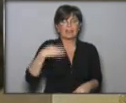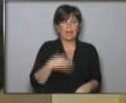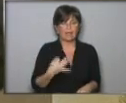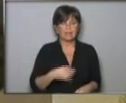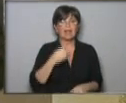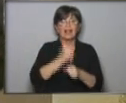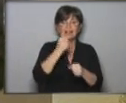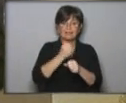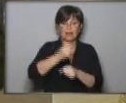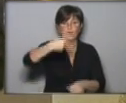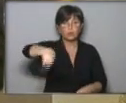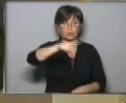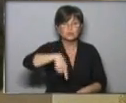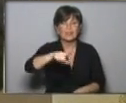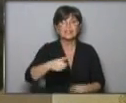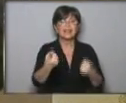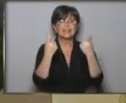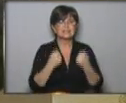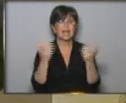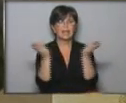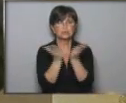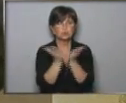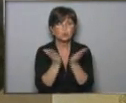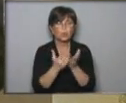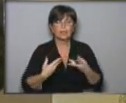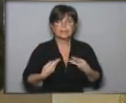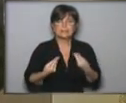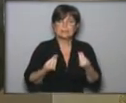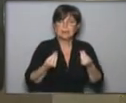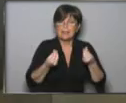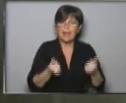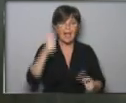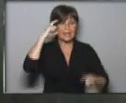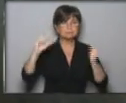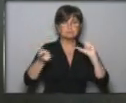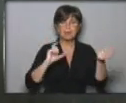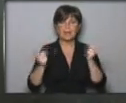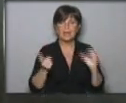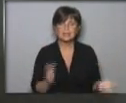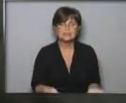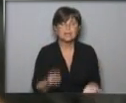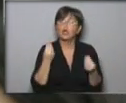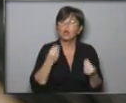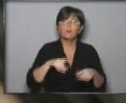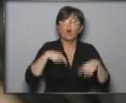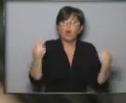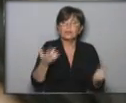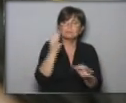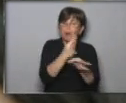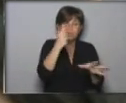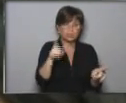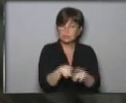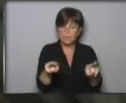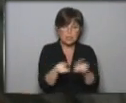El trabajo de ustedes necesita estudio, sensibilidad, experiencia, como muchas otras